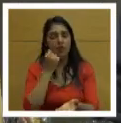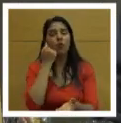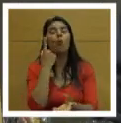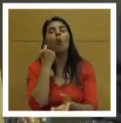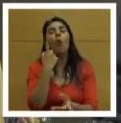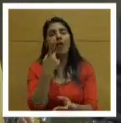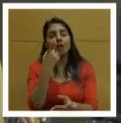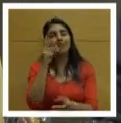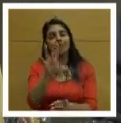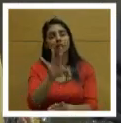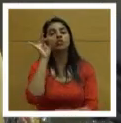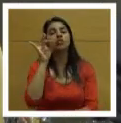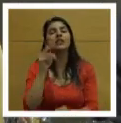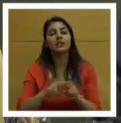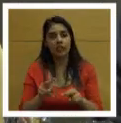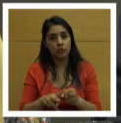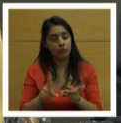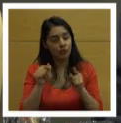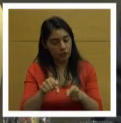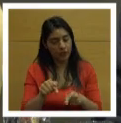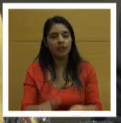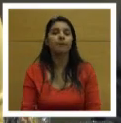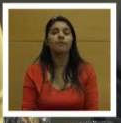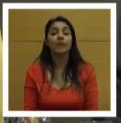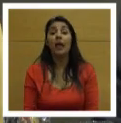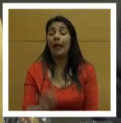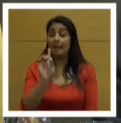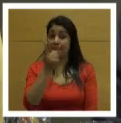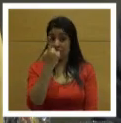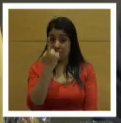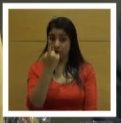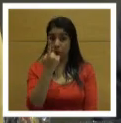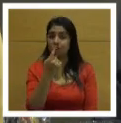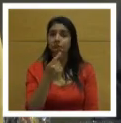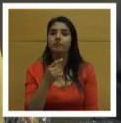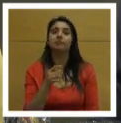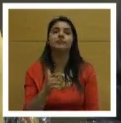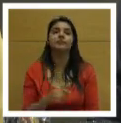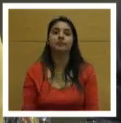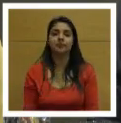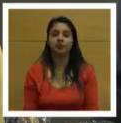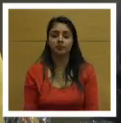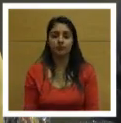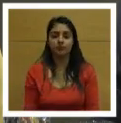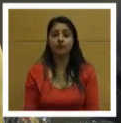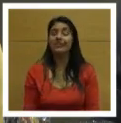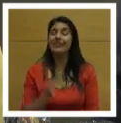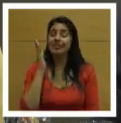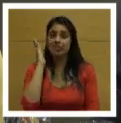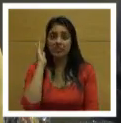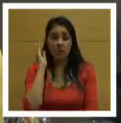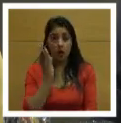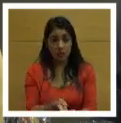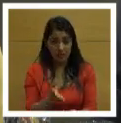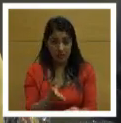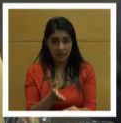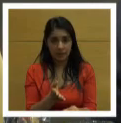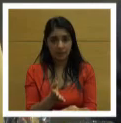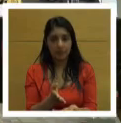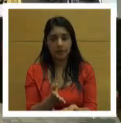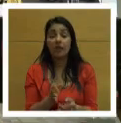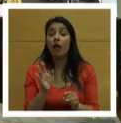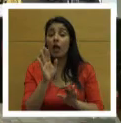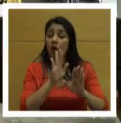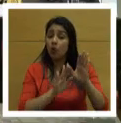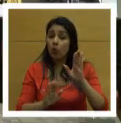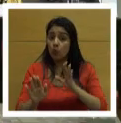en definitiva, que se tomó? Fue la siguiente. En primer término, se acoge el recurso. Primero, se ordena las siguientes medidas: